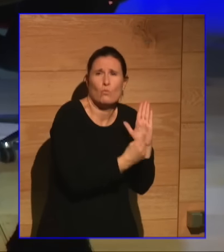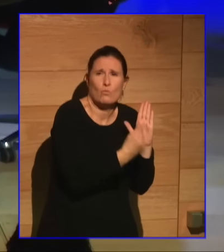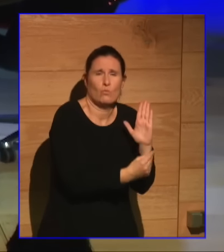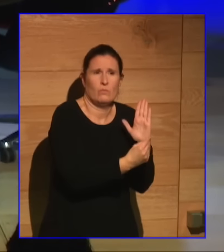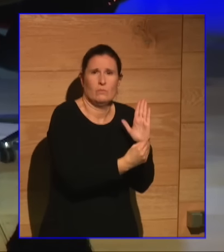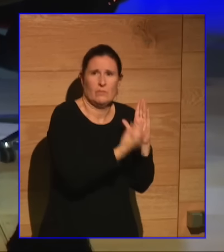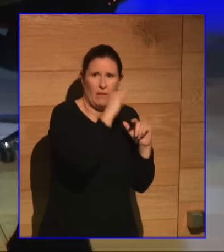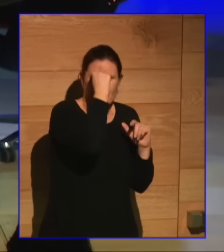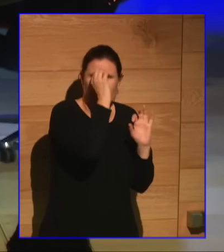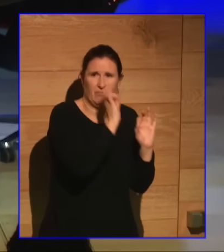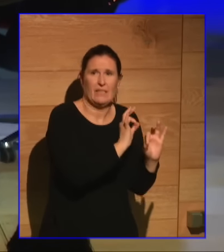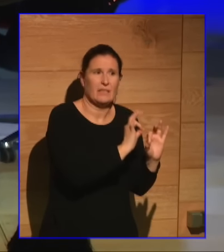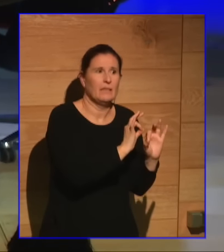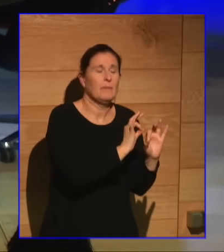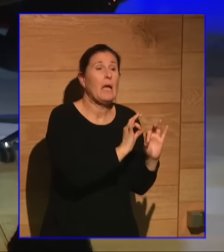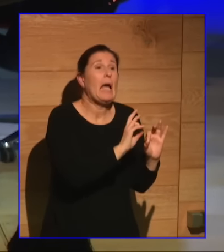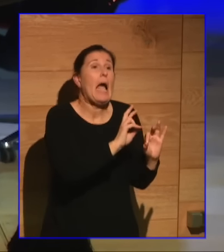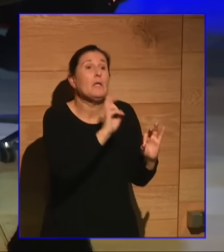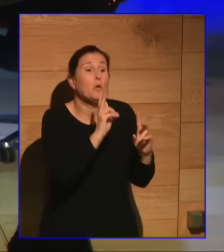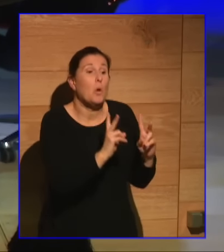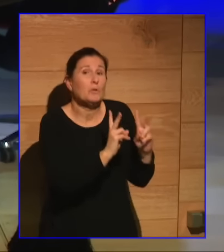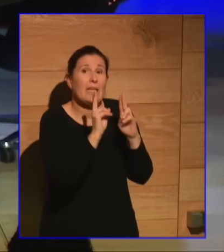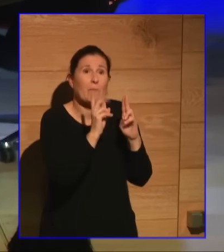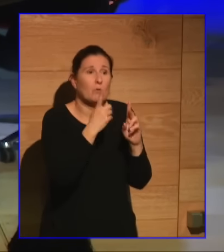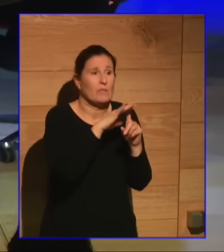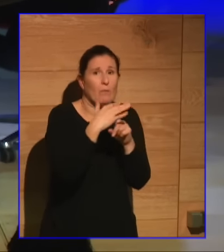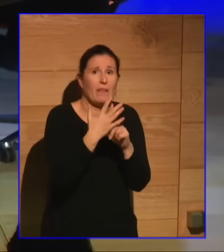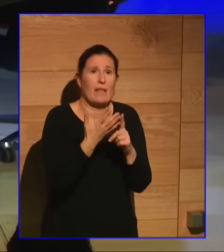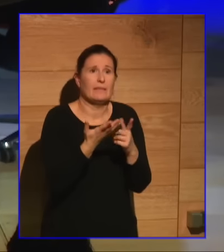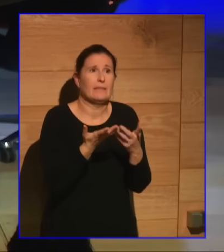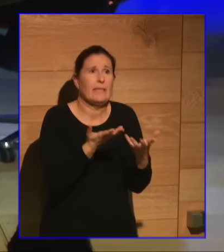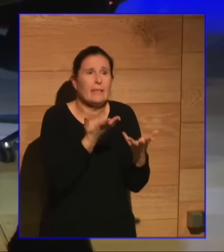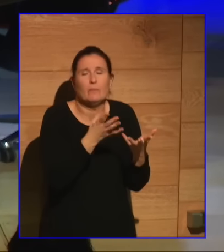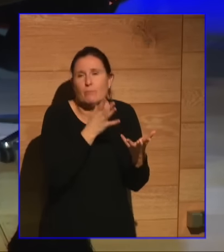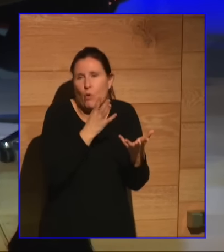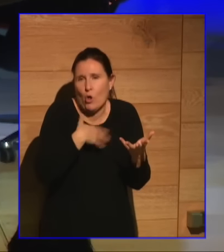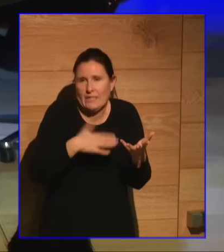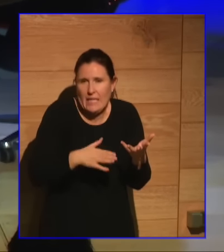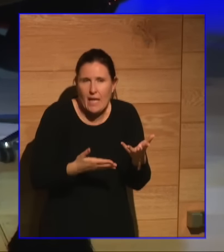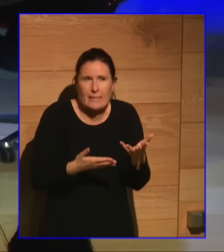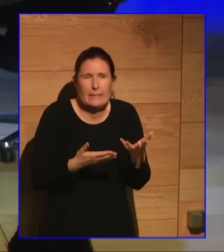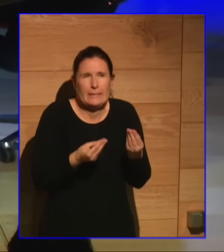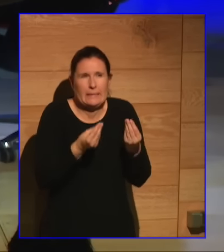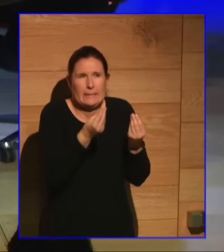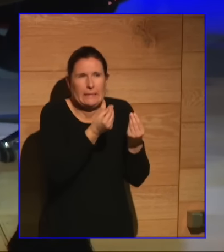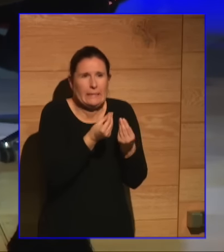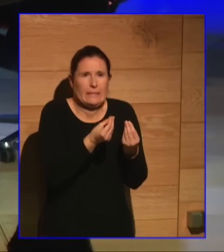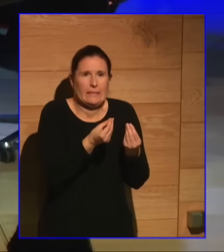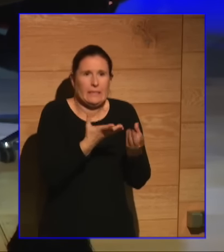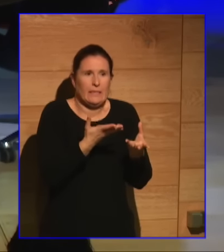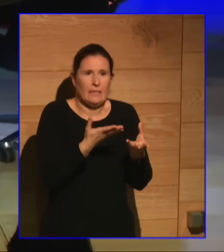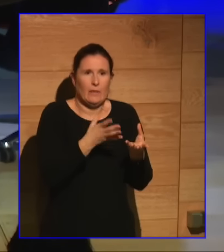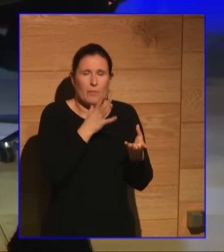y simplemente... por tramos, por pasajes o en fin, por las razones que sea, porque esto, sea. Es que esto es muy